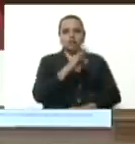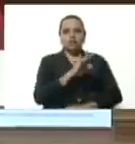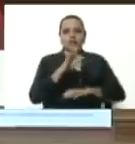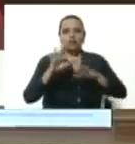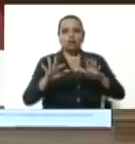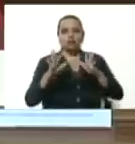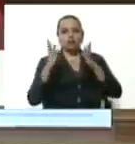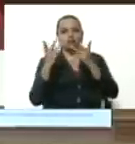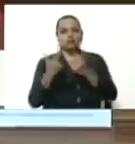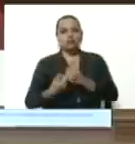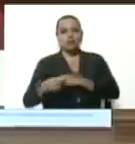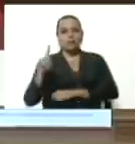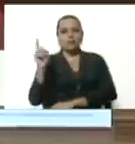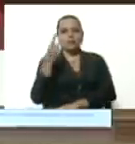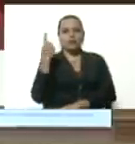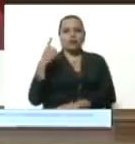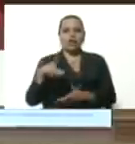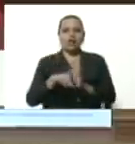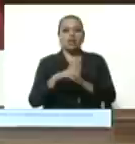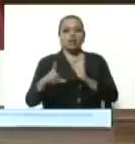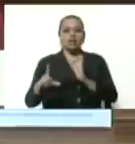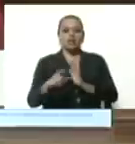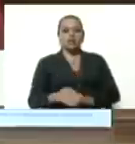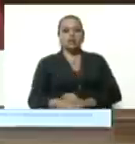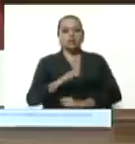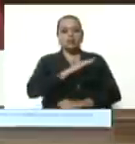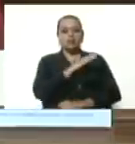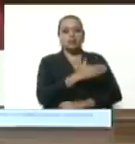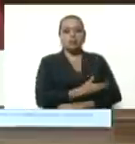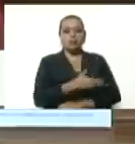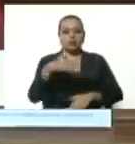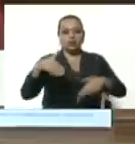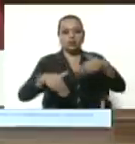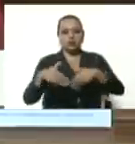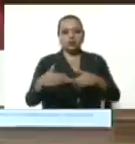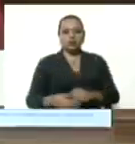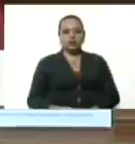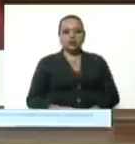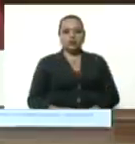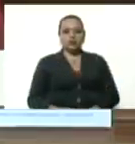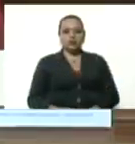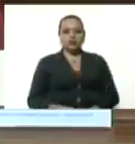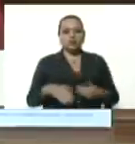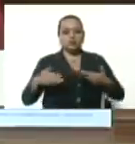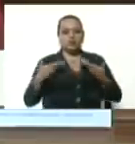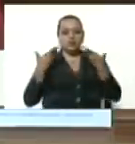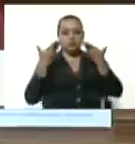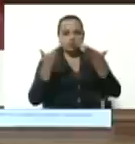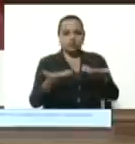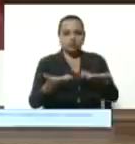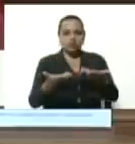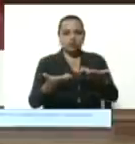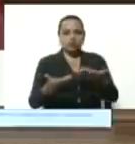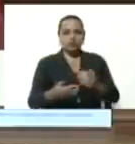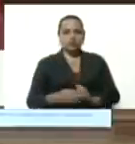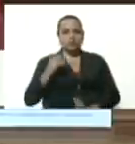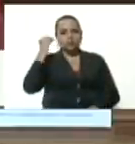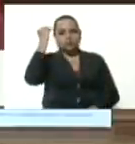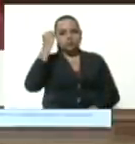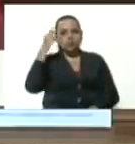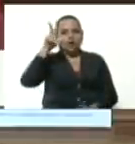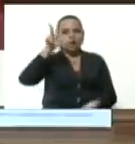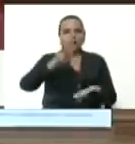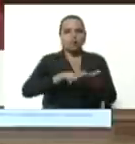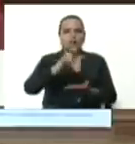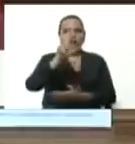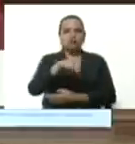primero, de la Ley Orgánica del Poder Electoral, con la finalidad de remitir para la consideración y aprobación